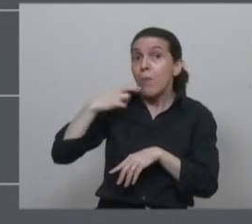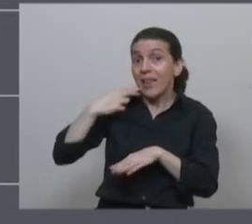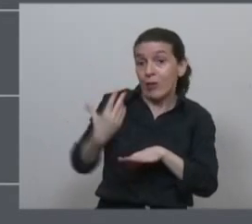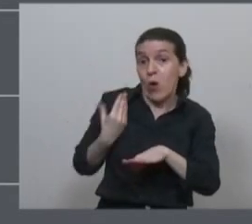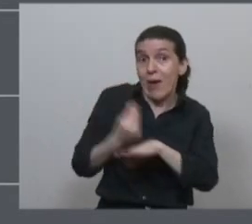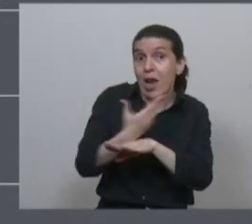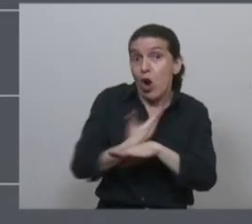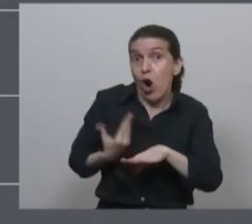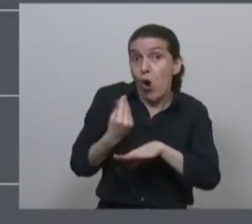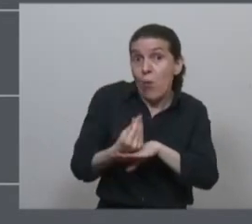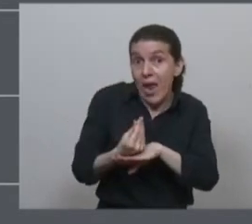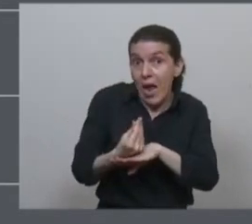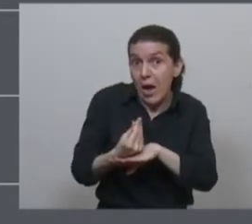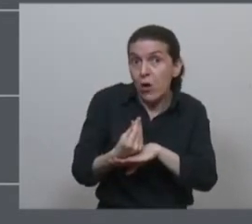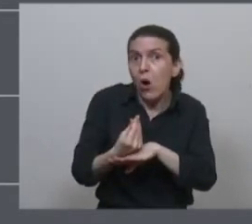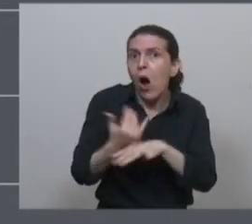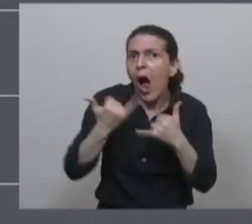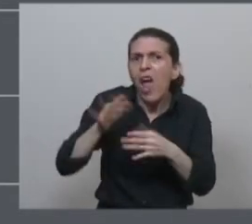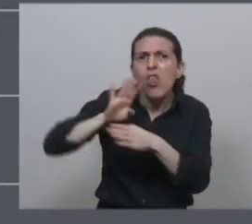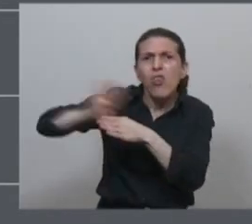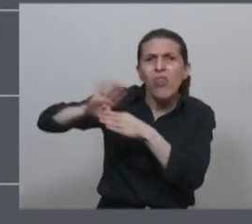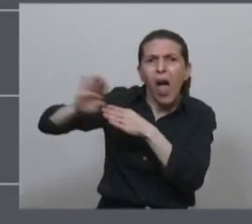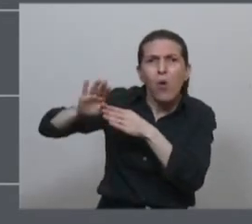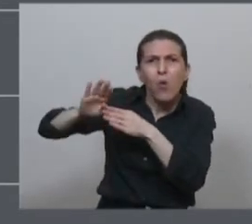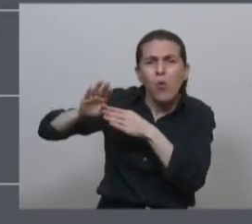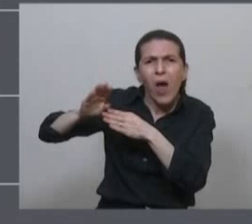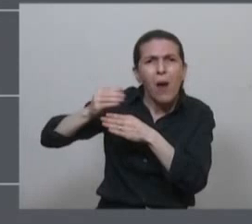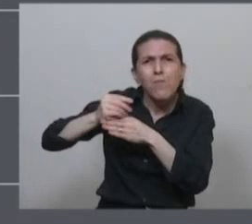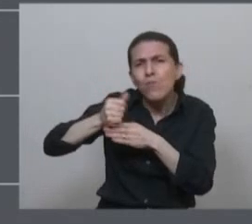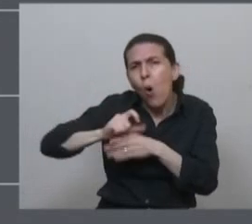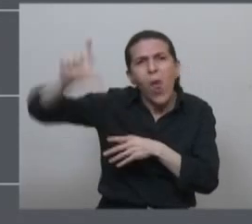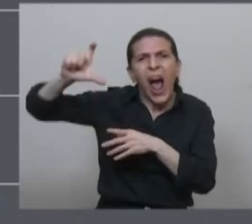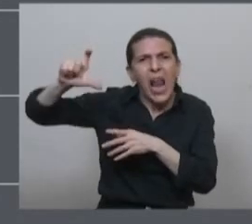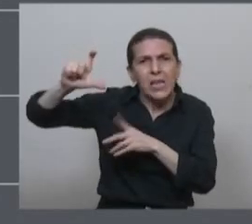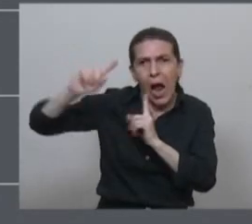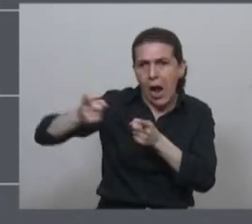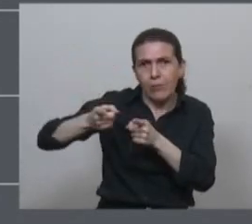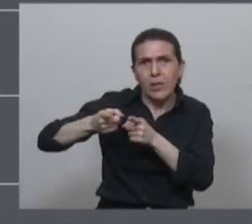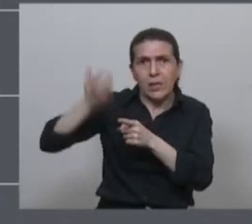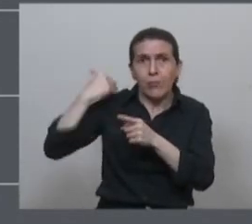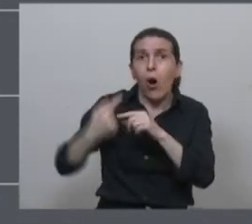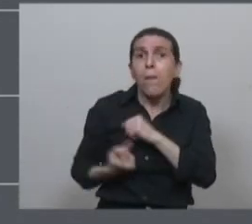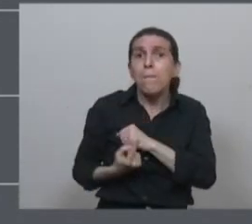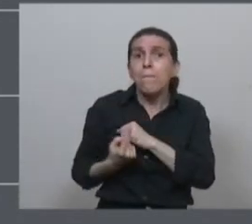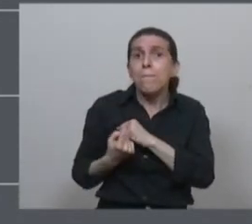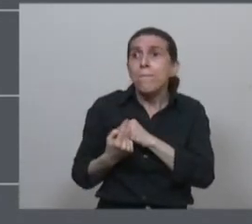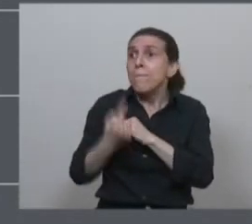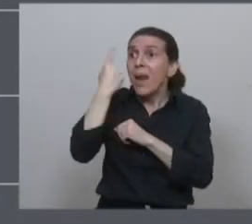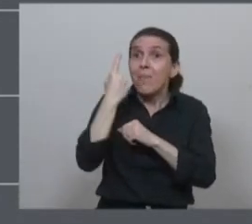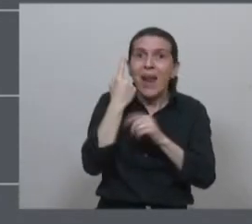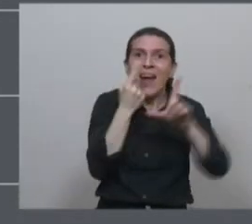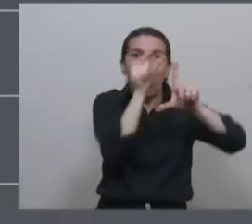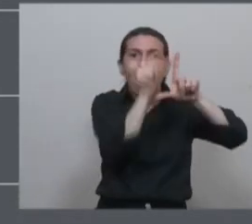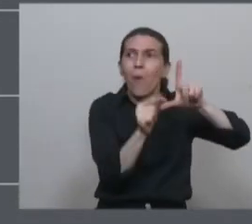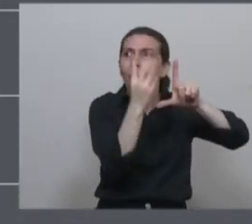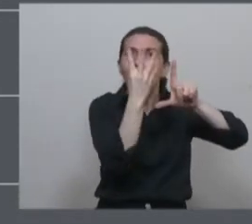2019, se enfrentaba a una carga de deuda muy grande para nuestro periodo de gobierno, las primeras 4 barras azules,